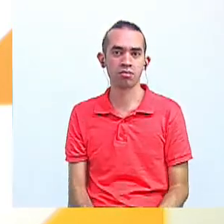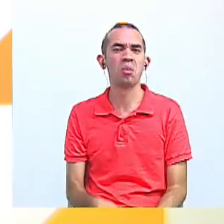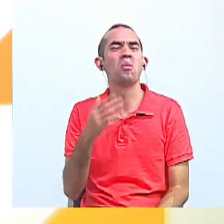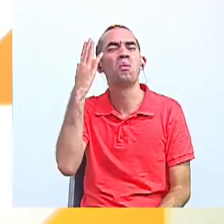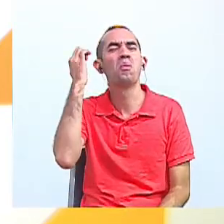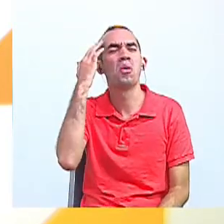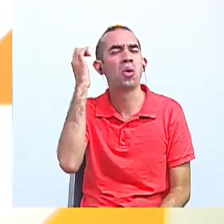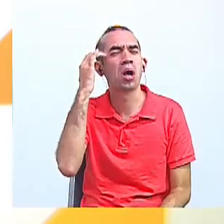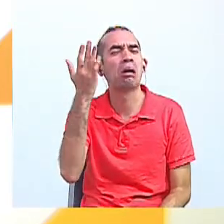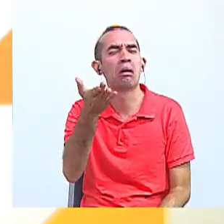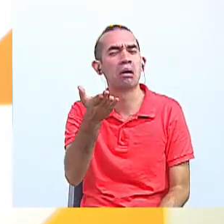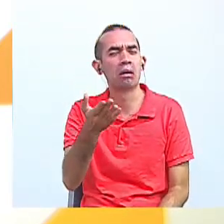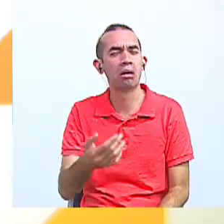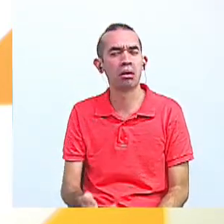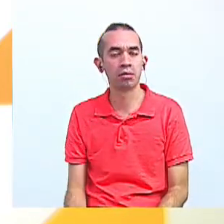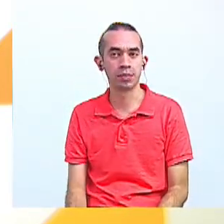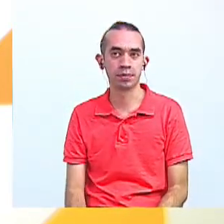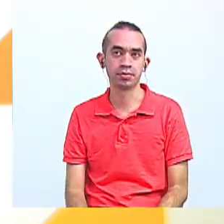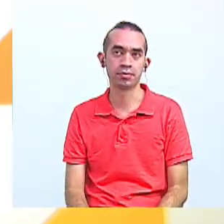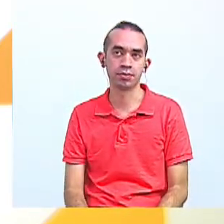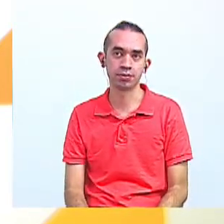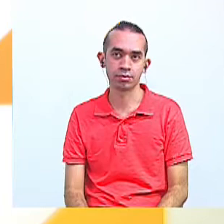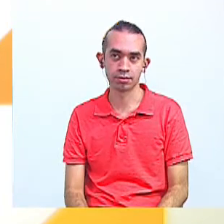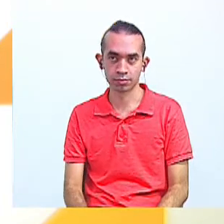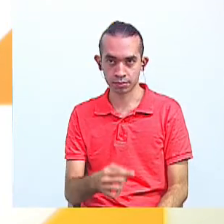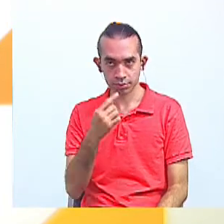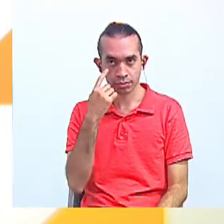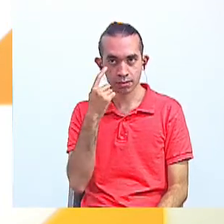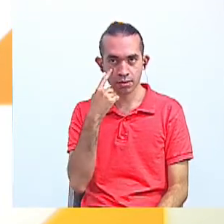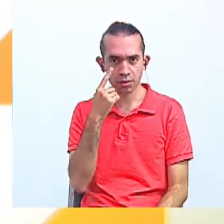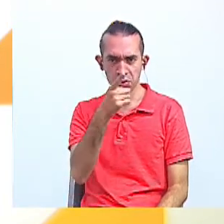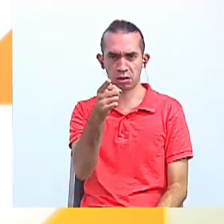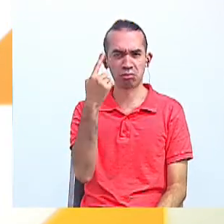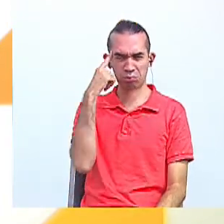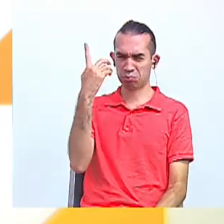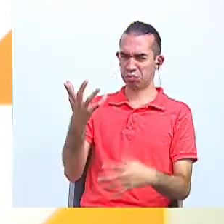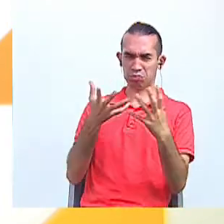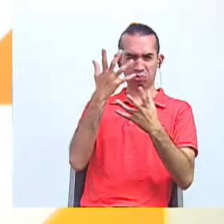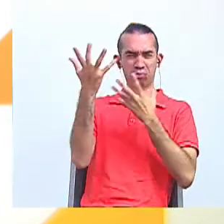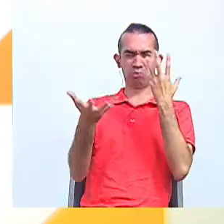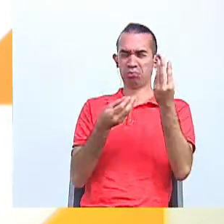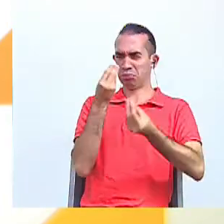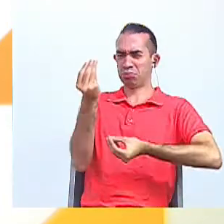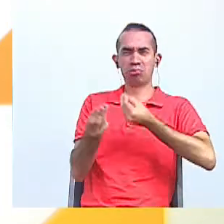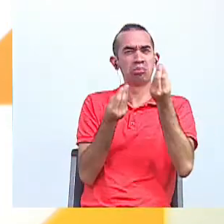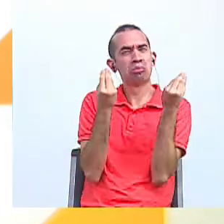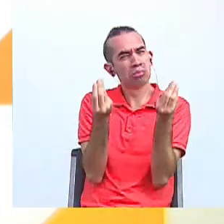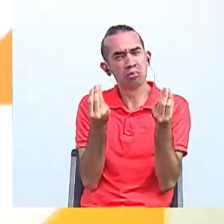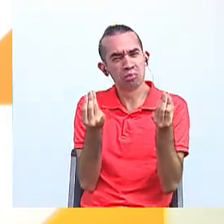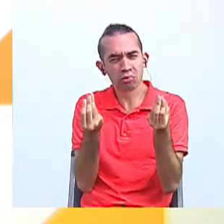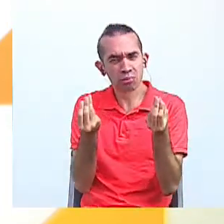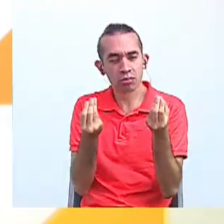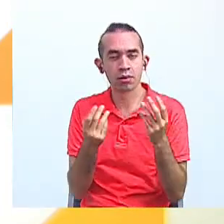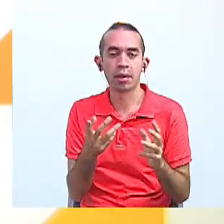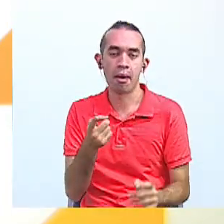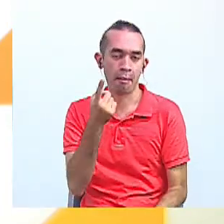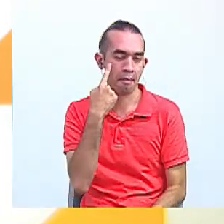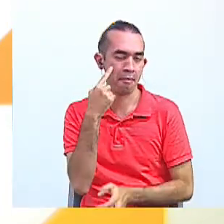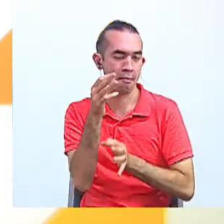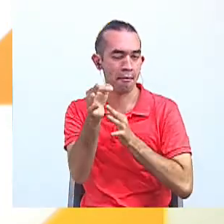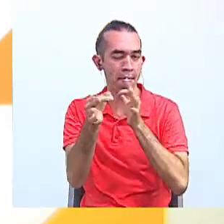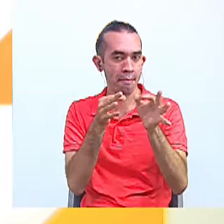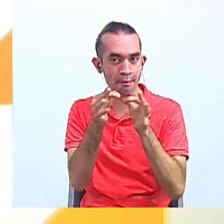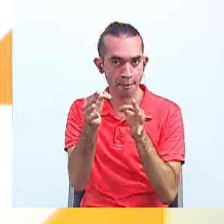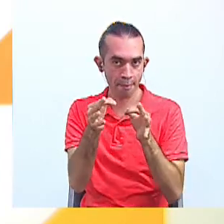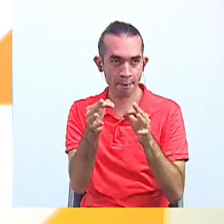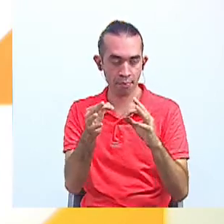sucede? Bueno, probablemente ustedes se están preguntando, ¿cómo ocurrió? Bueno, lo que ocurre es que